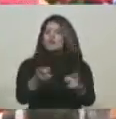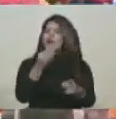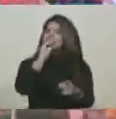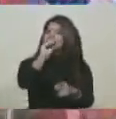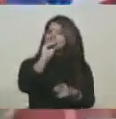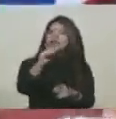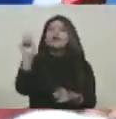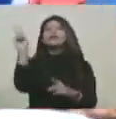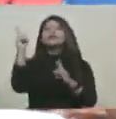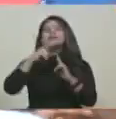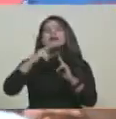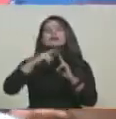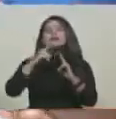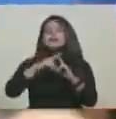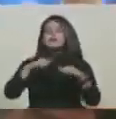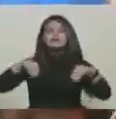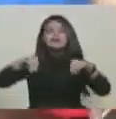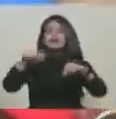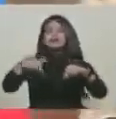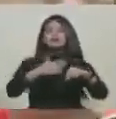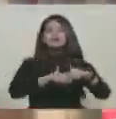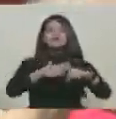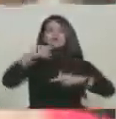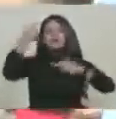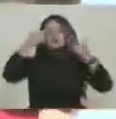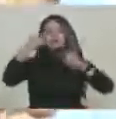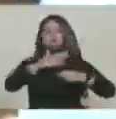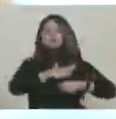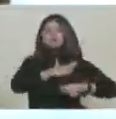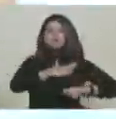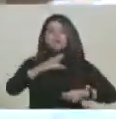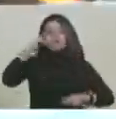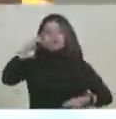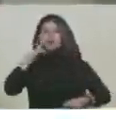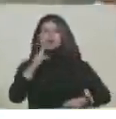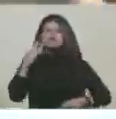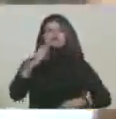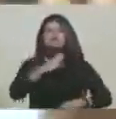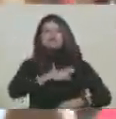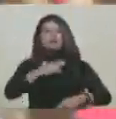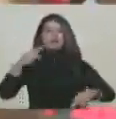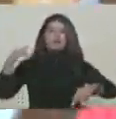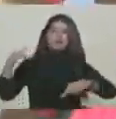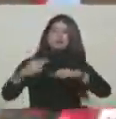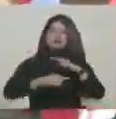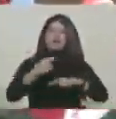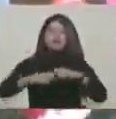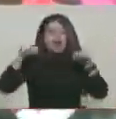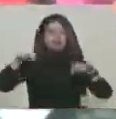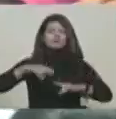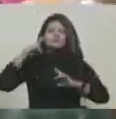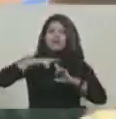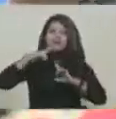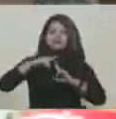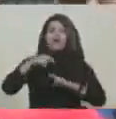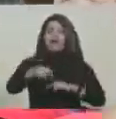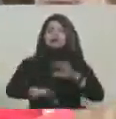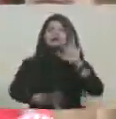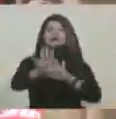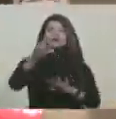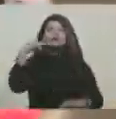Táchira seguirá siendo territorio chavista, bolivariano, revolucionario. En Táchira el 15